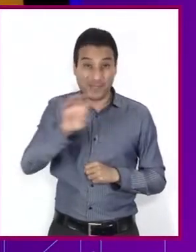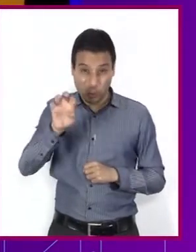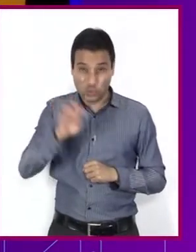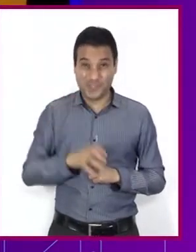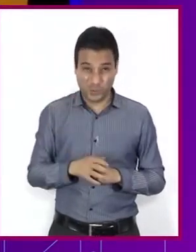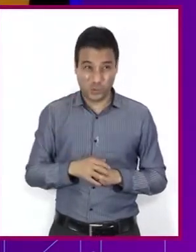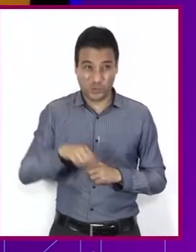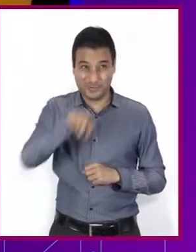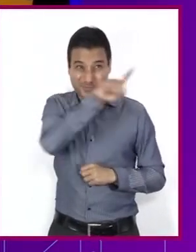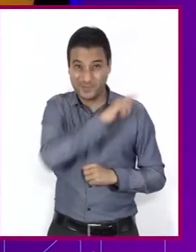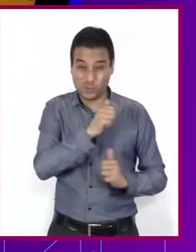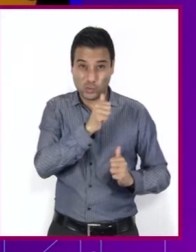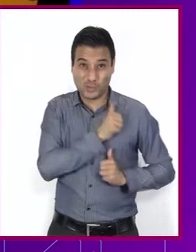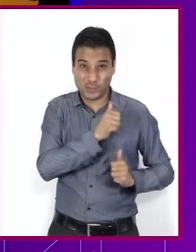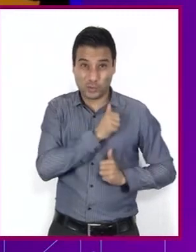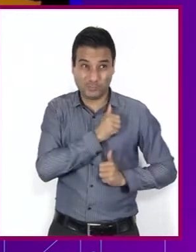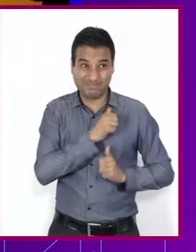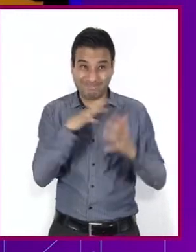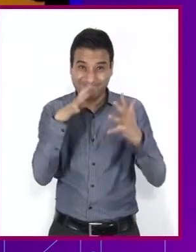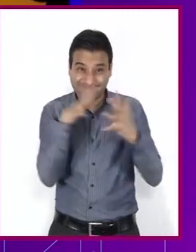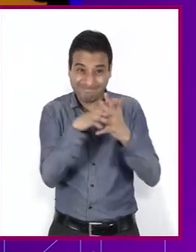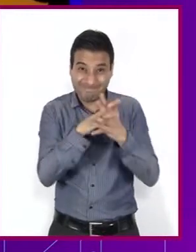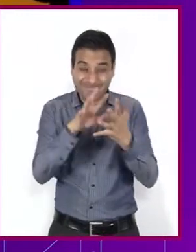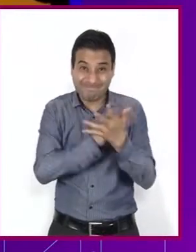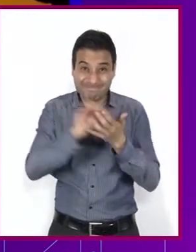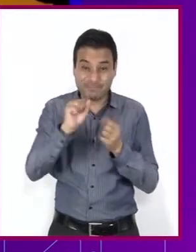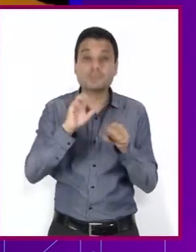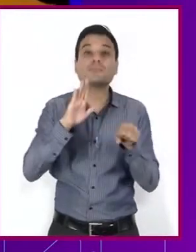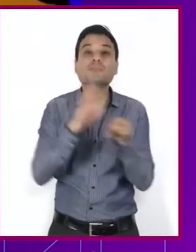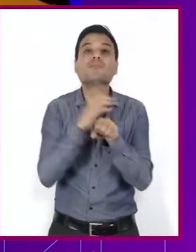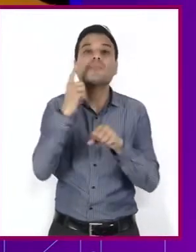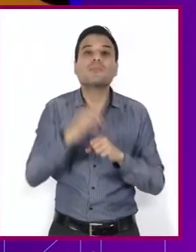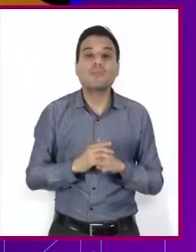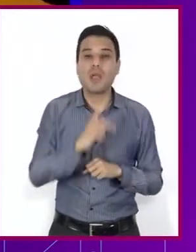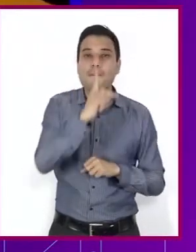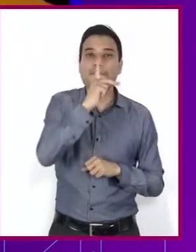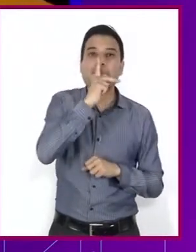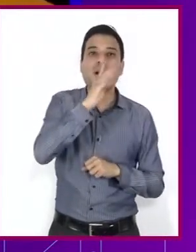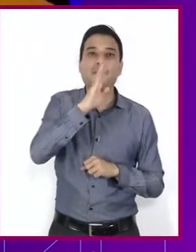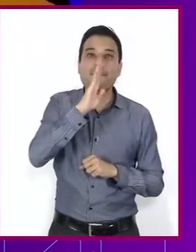Mimixcoa, porque no dedican nada a su madre y a su padre».